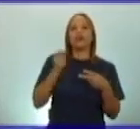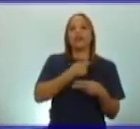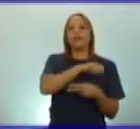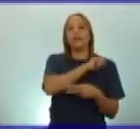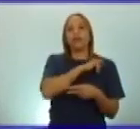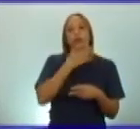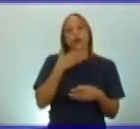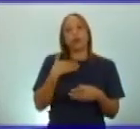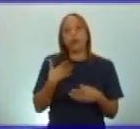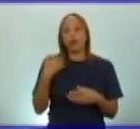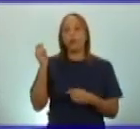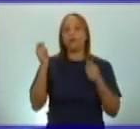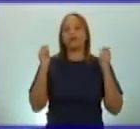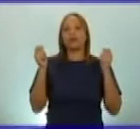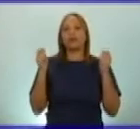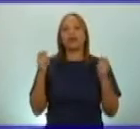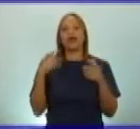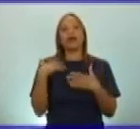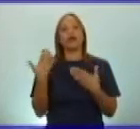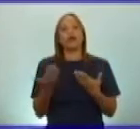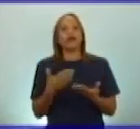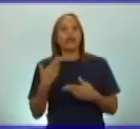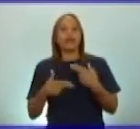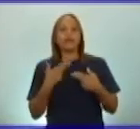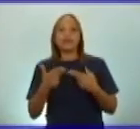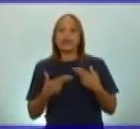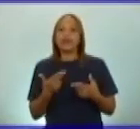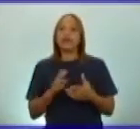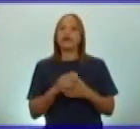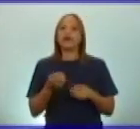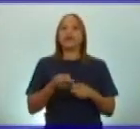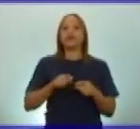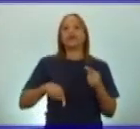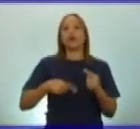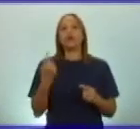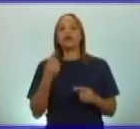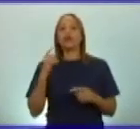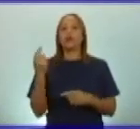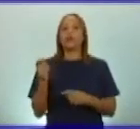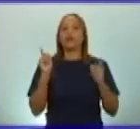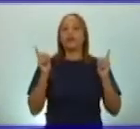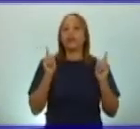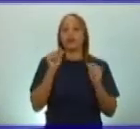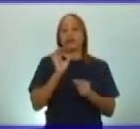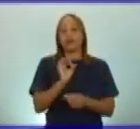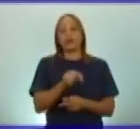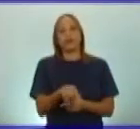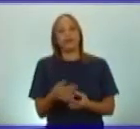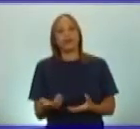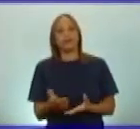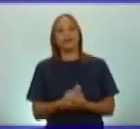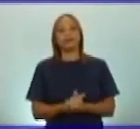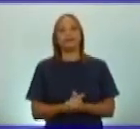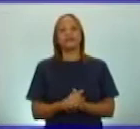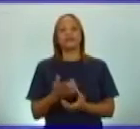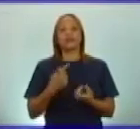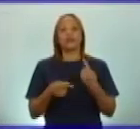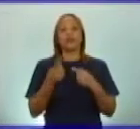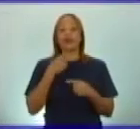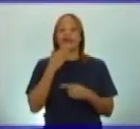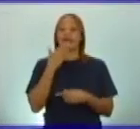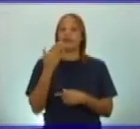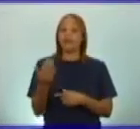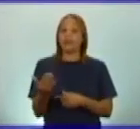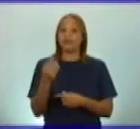¿Cómo protestaron, cómo se manifestaron en contra de esa política que existía en cada uno de esos países? Porque aunque fueron